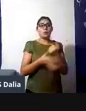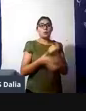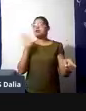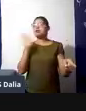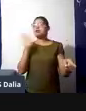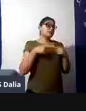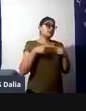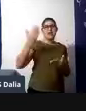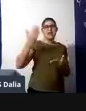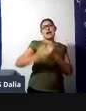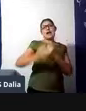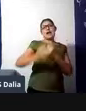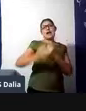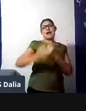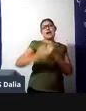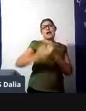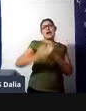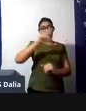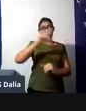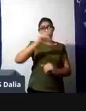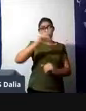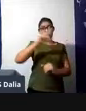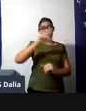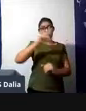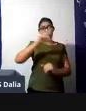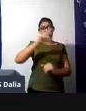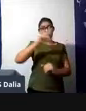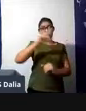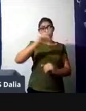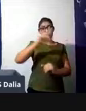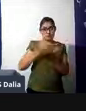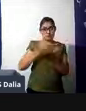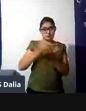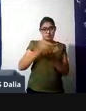En 2014. Que es la nueva revisión donde viene lo de bullying.